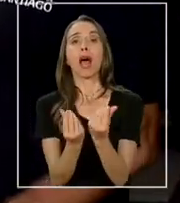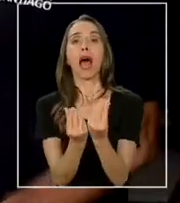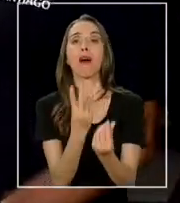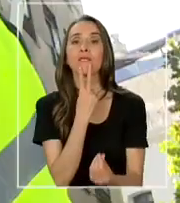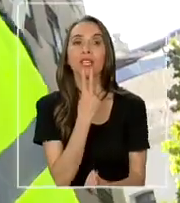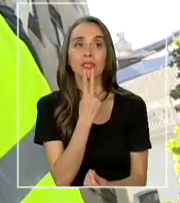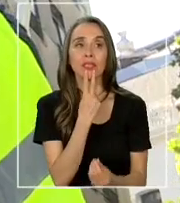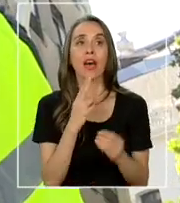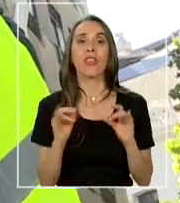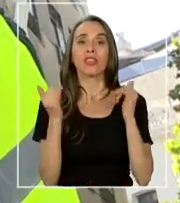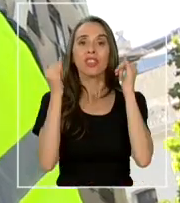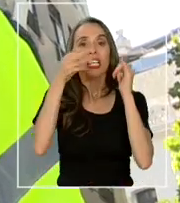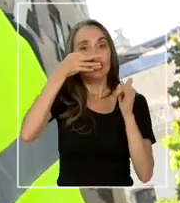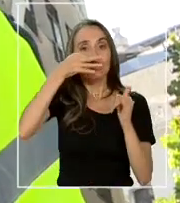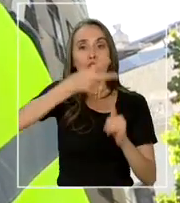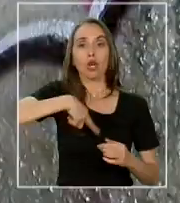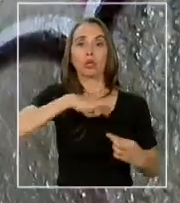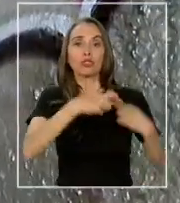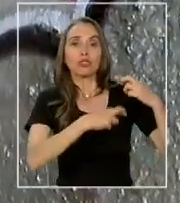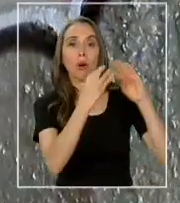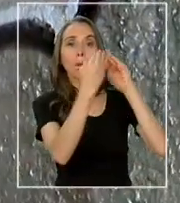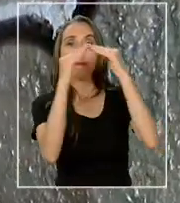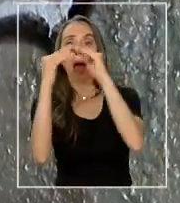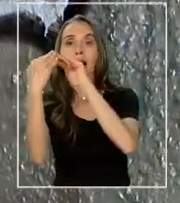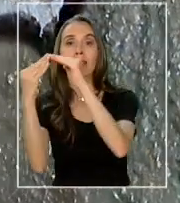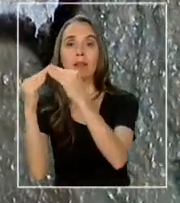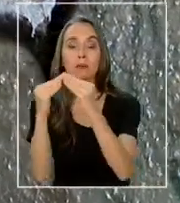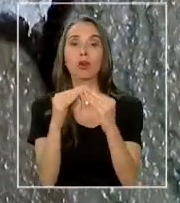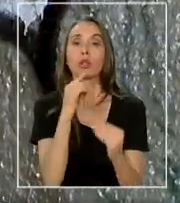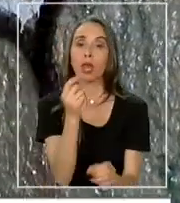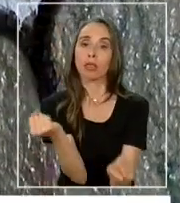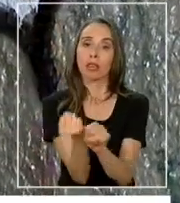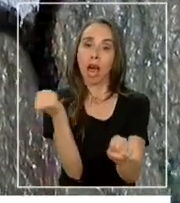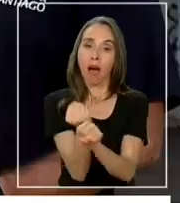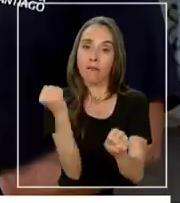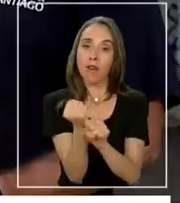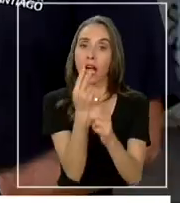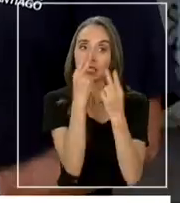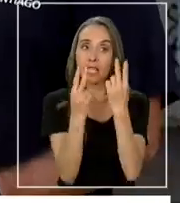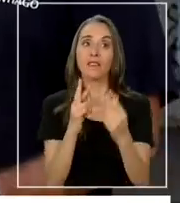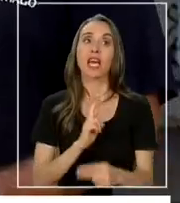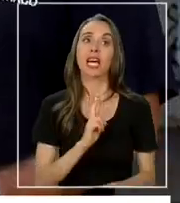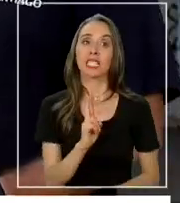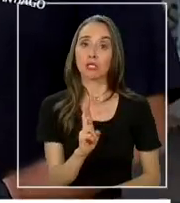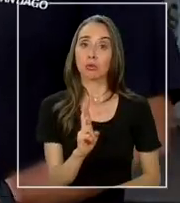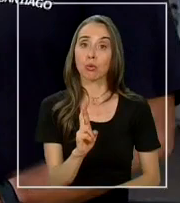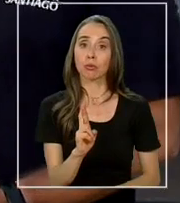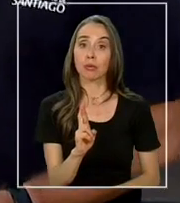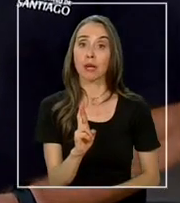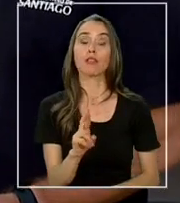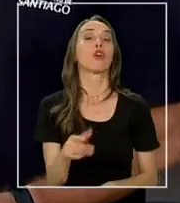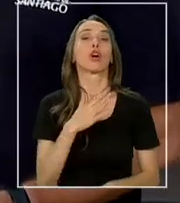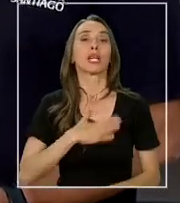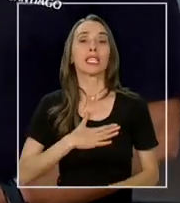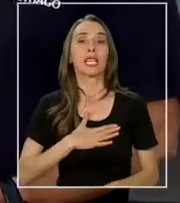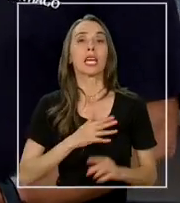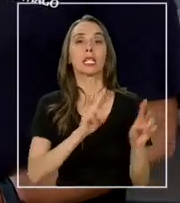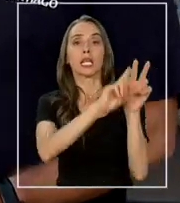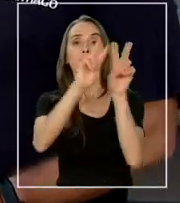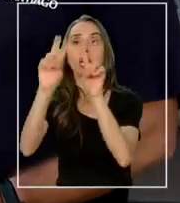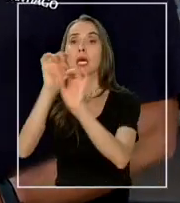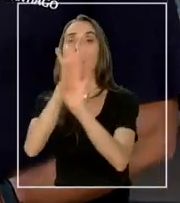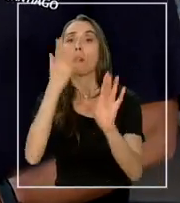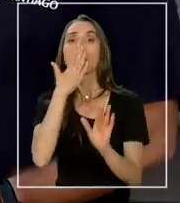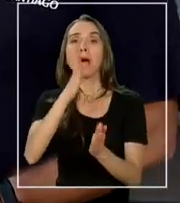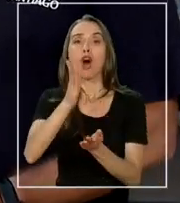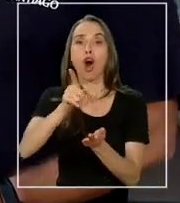de vida, para disfrutar nuestro patrimonio. Decirles que estamos trabajando fuertemente, que ya se están viendo resultados de esta intención de poder ir mejorando las